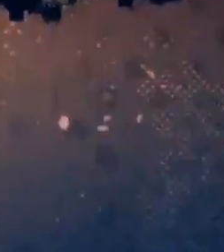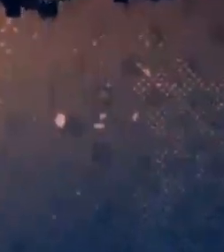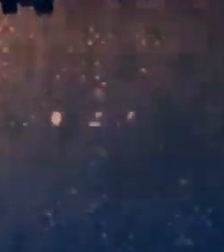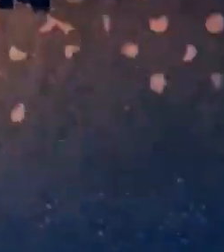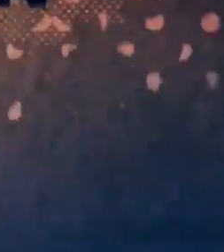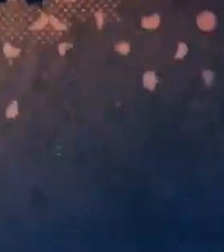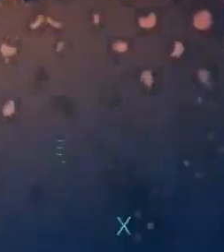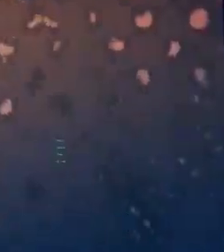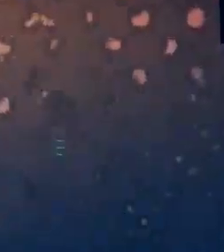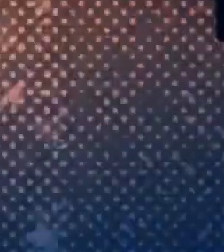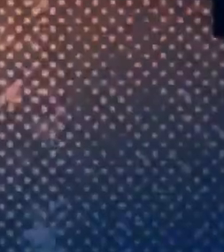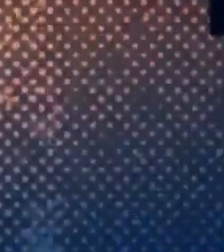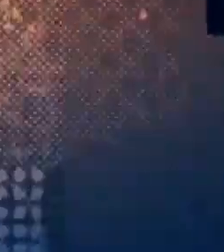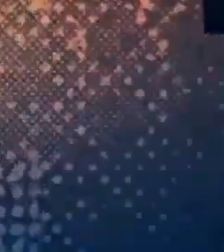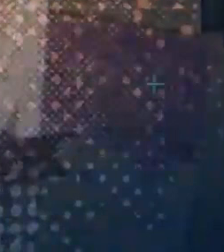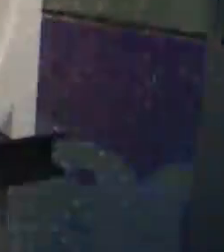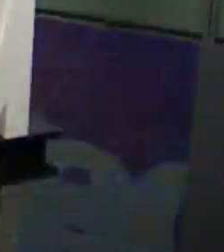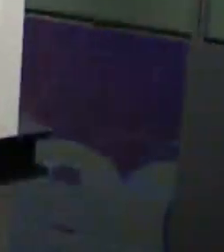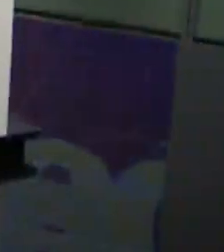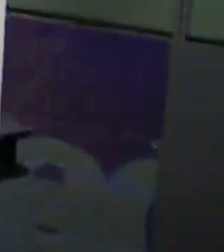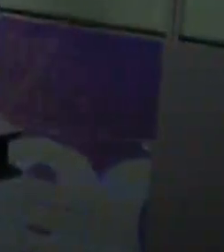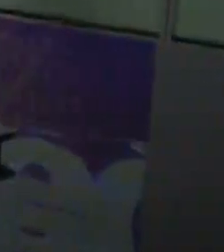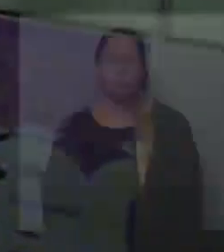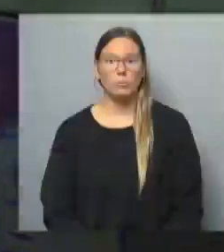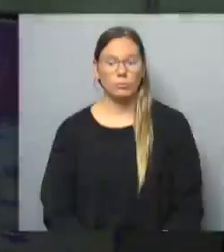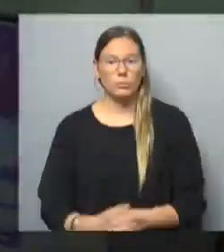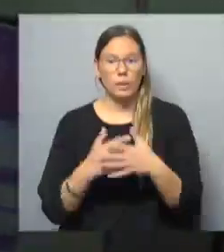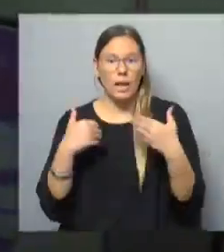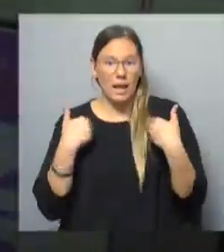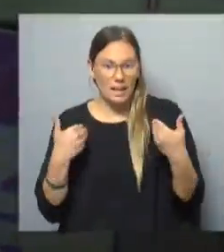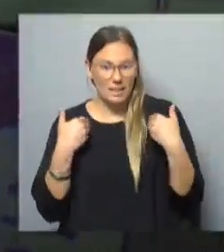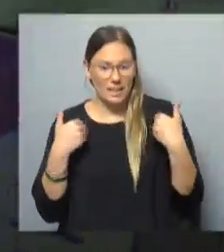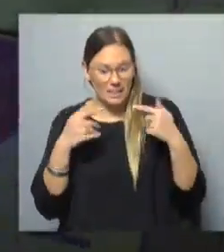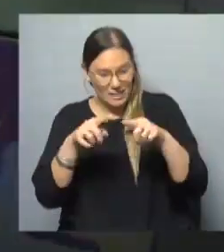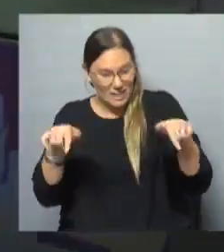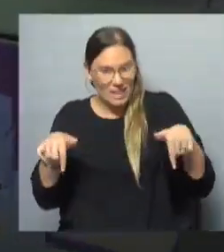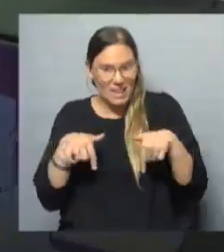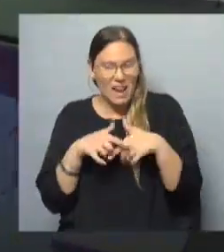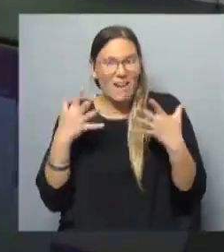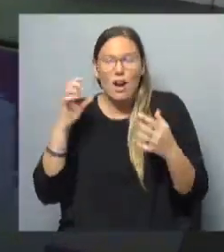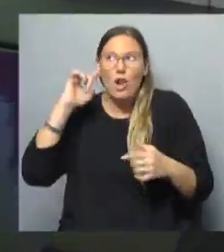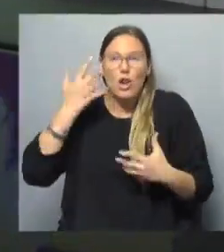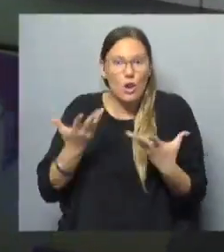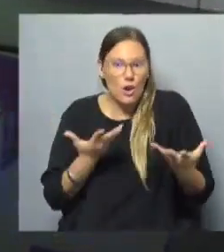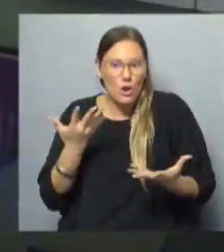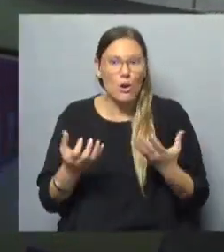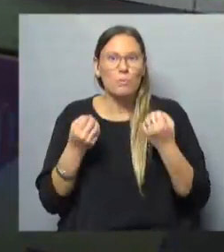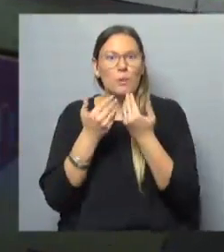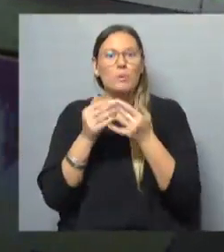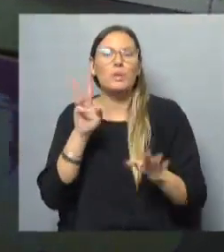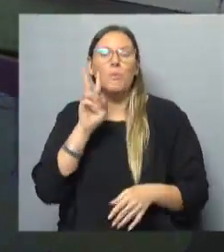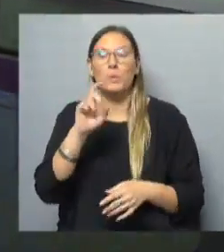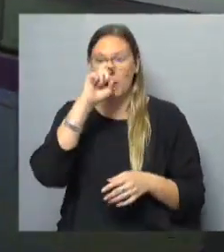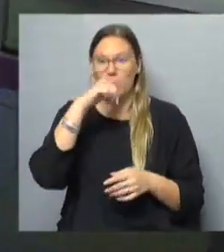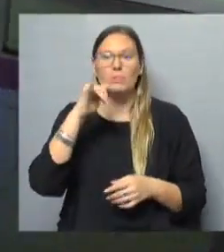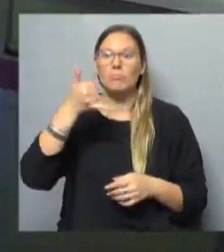entiende. Todo lo mejor que tenemos. Por favor, la alegría que hay en este estudio, me quiero volver loco. ¿Por qué? Porque arrancó Mirá